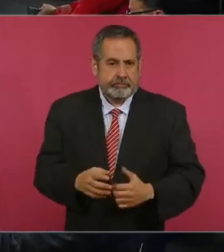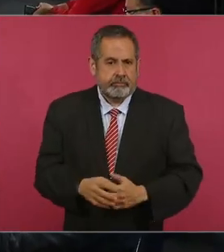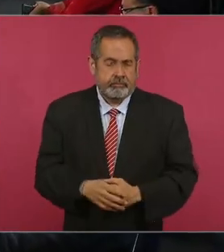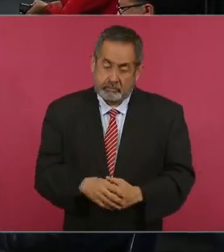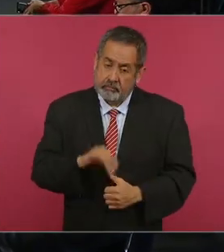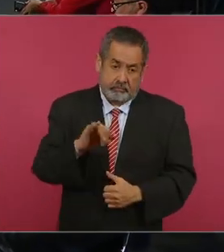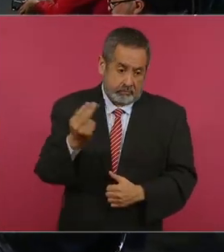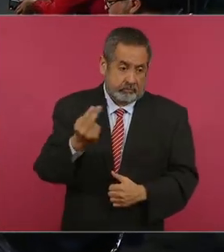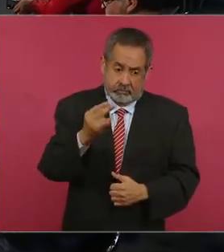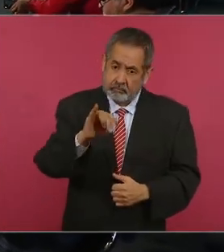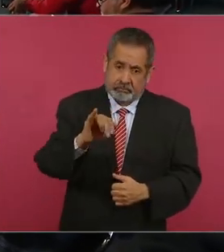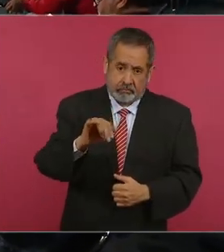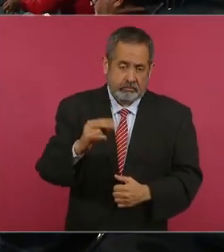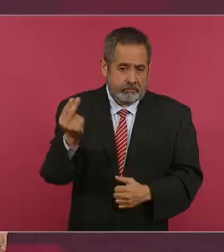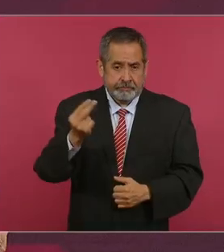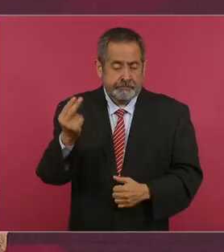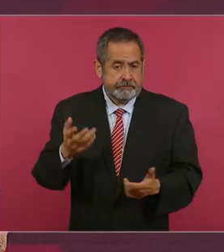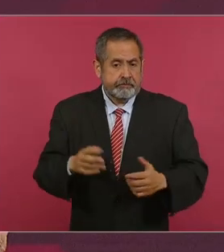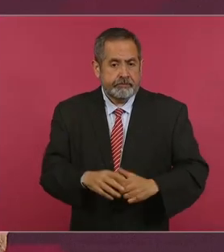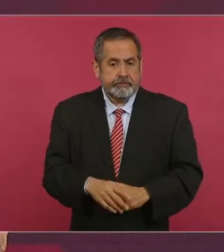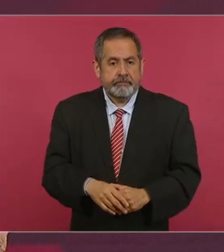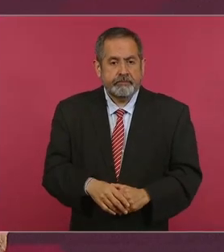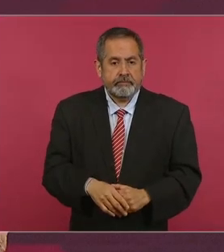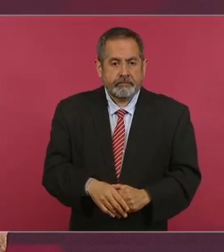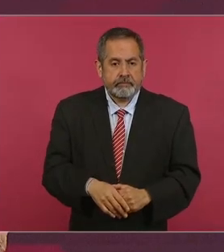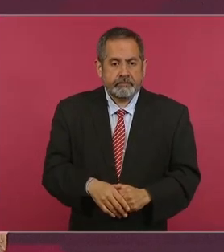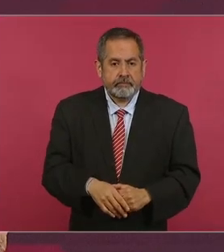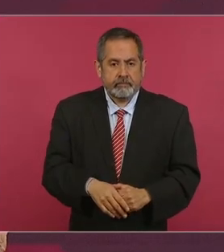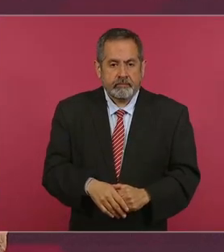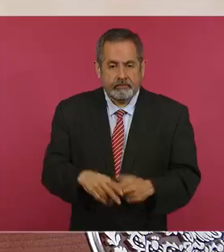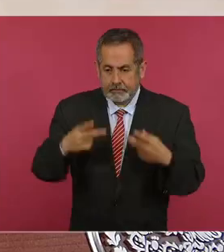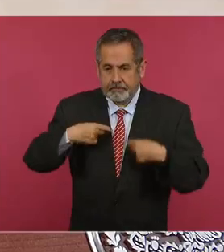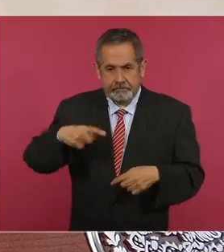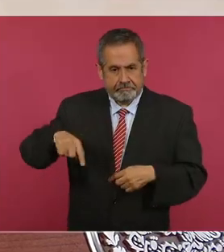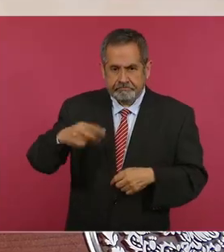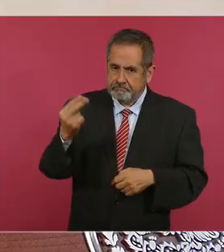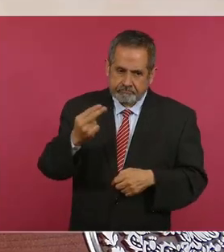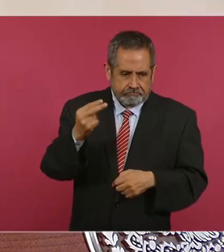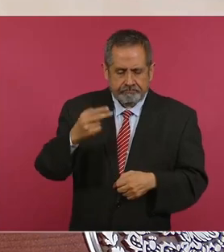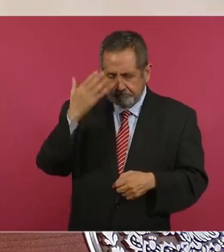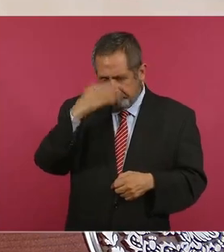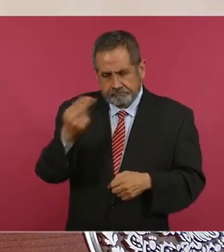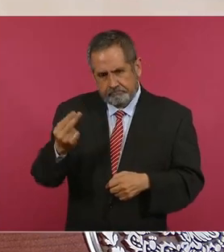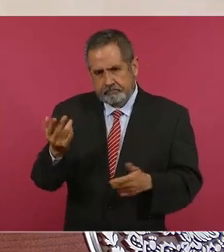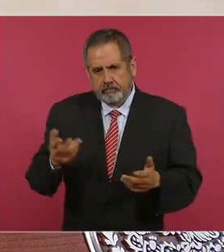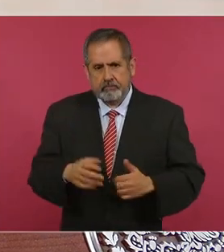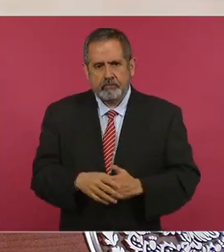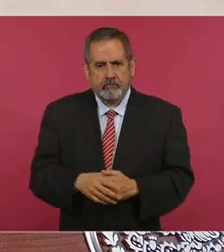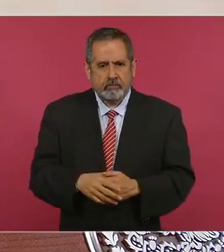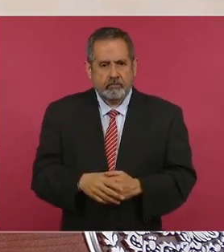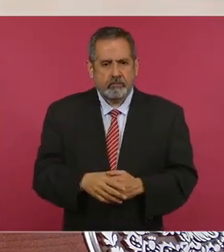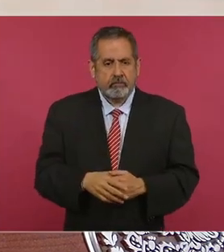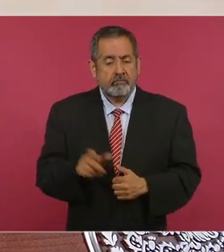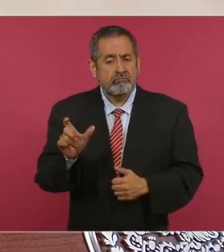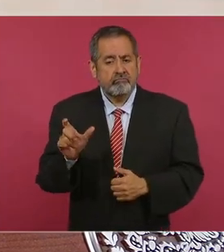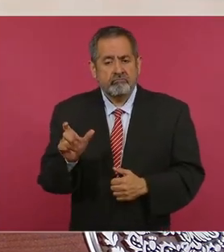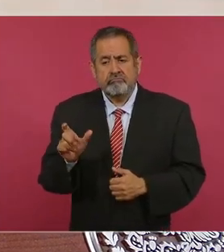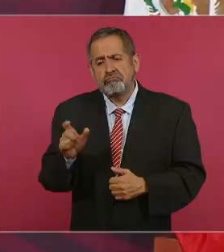Pues sí, sí tenemos necesidad. La gente tiene necesidad. Ahora van con su